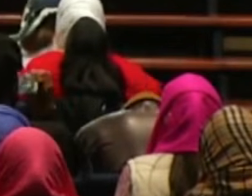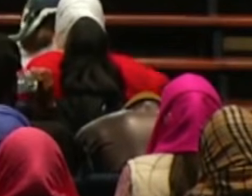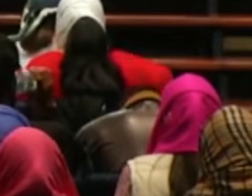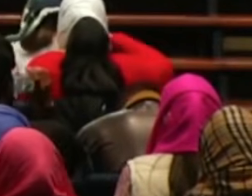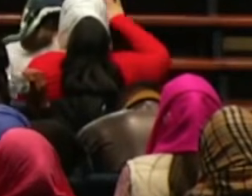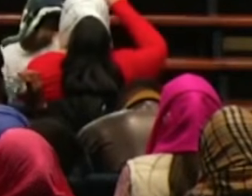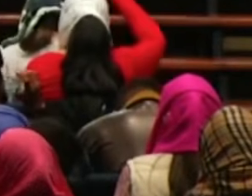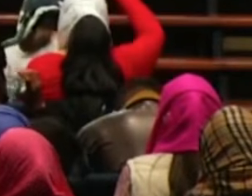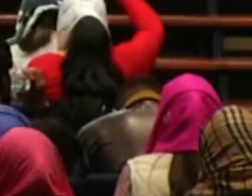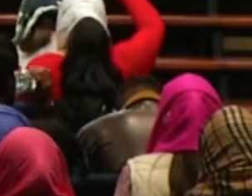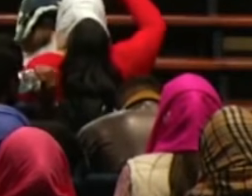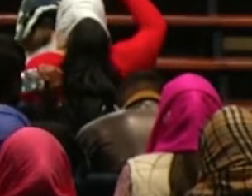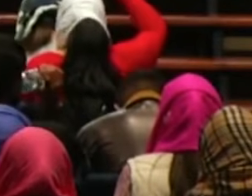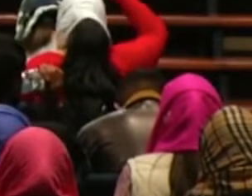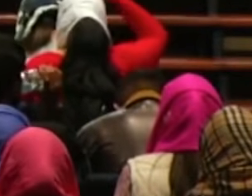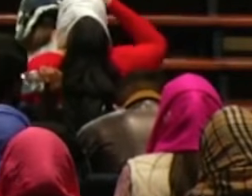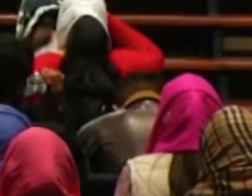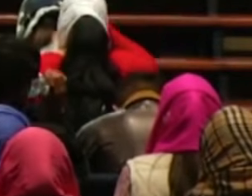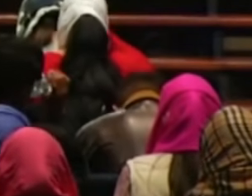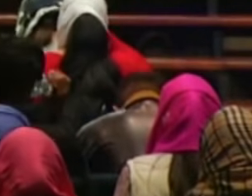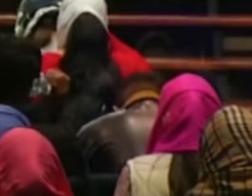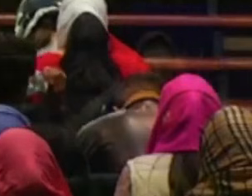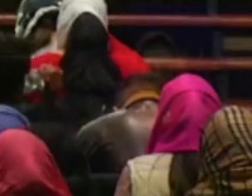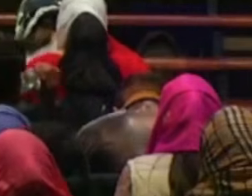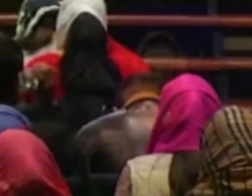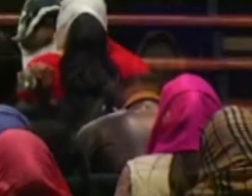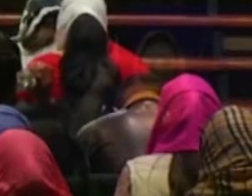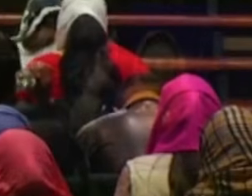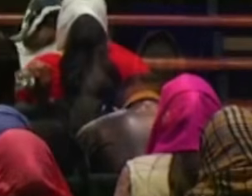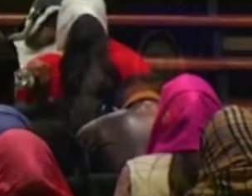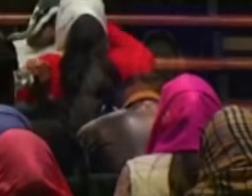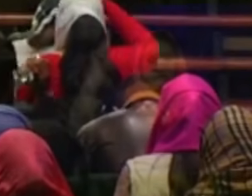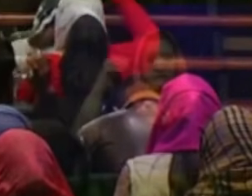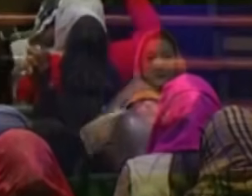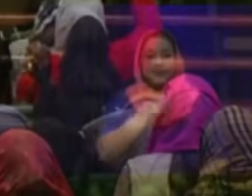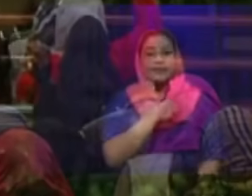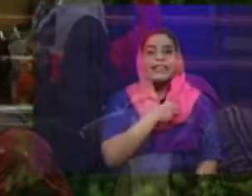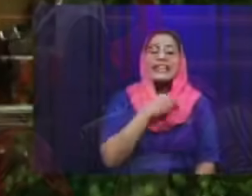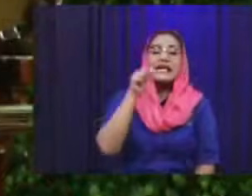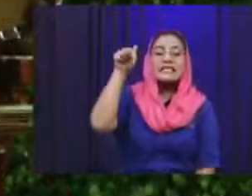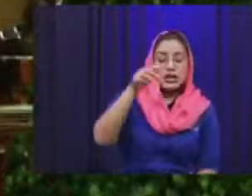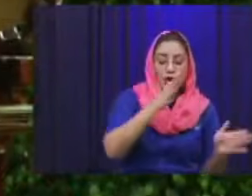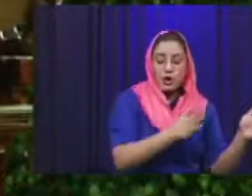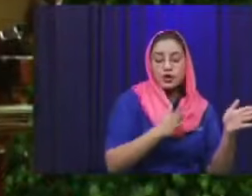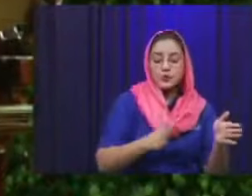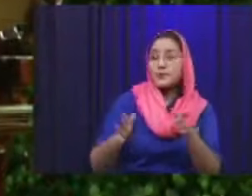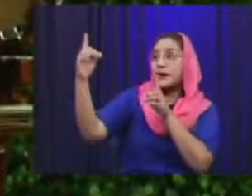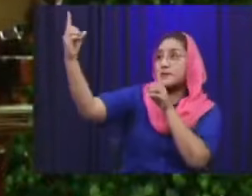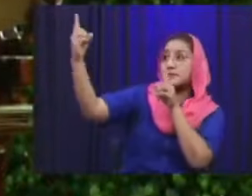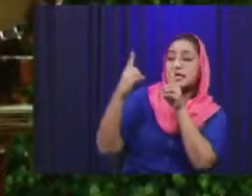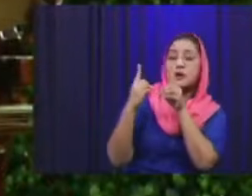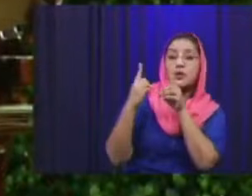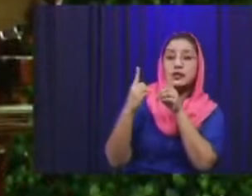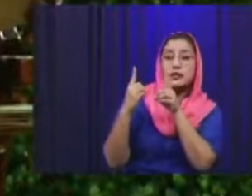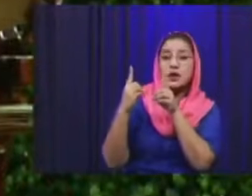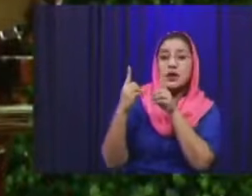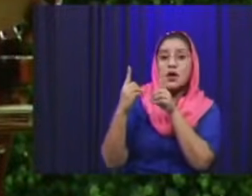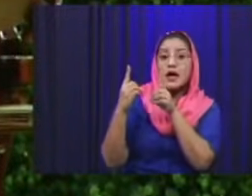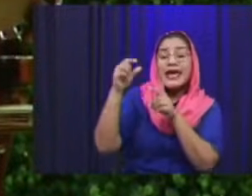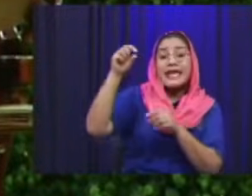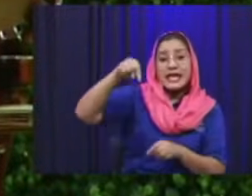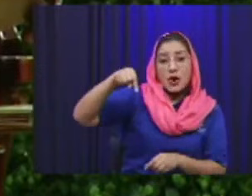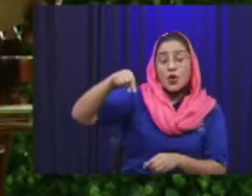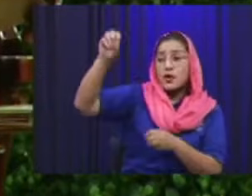despojemos y nos vistamos señor como tú quieres que estemos preparados para tu encuentro danos un espíritu de